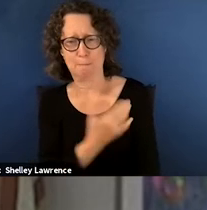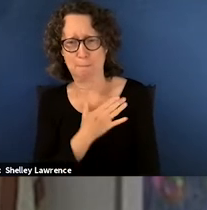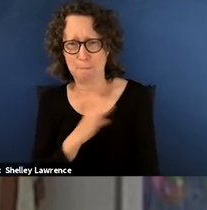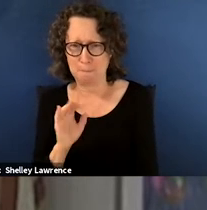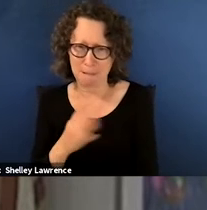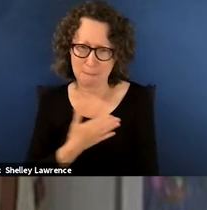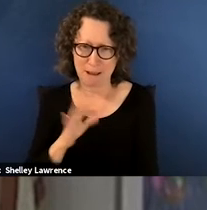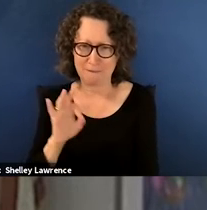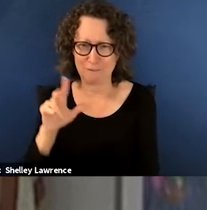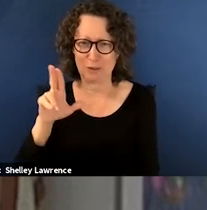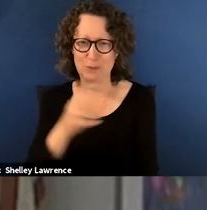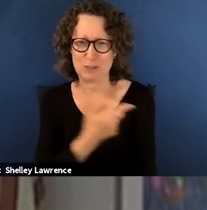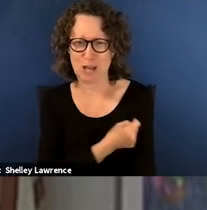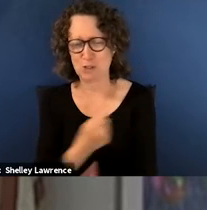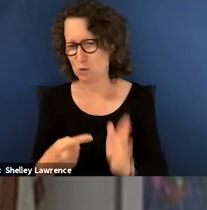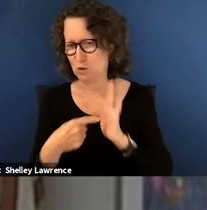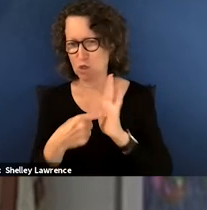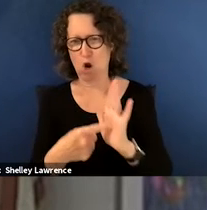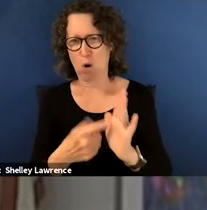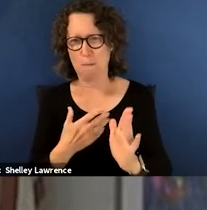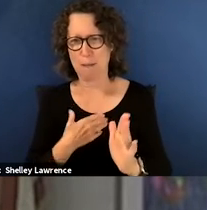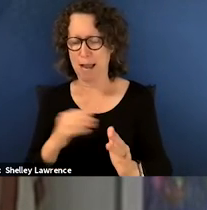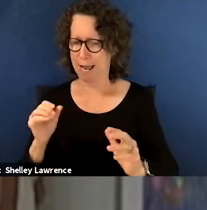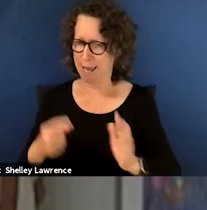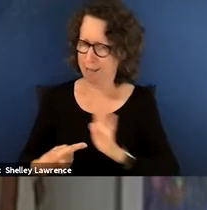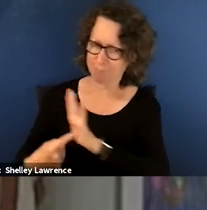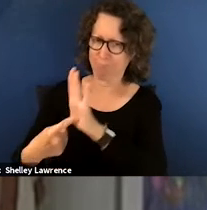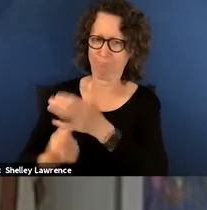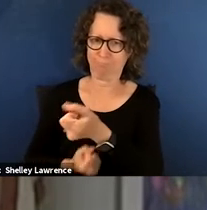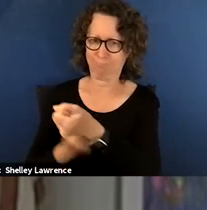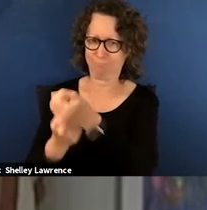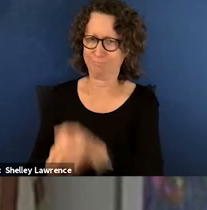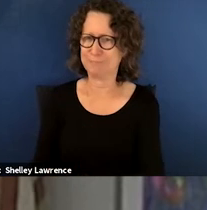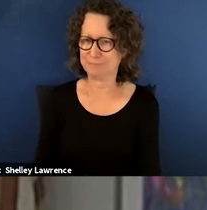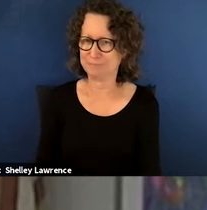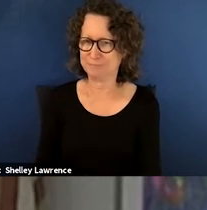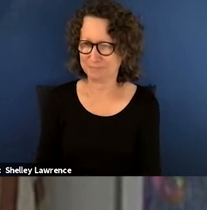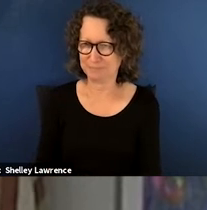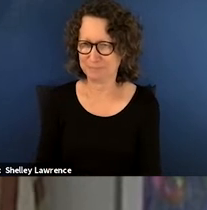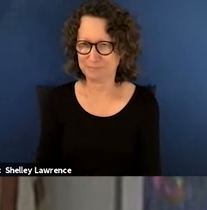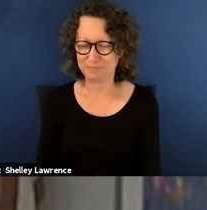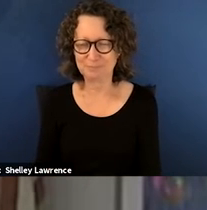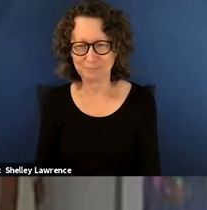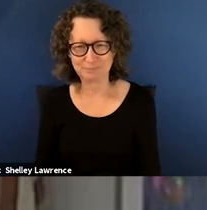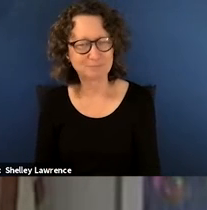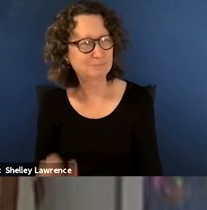que pueden venir a las escuelas y ponerse la vacuna. Gracias.